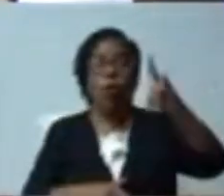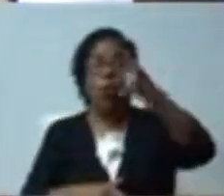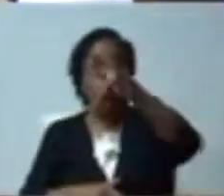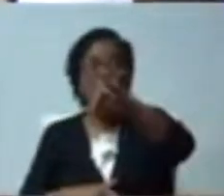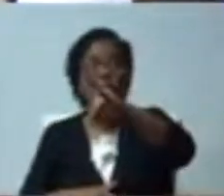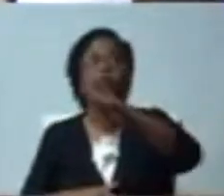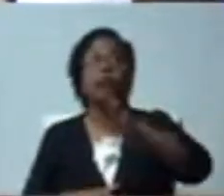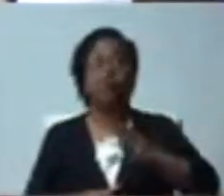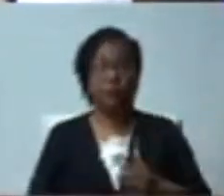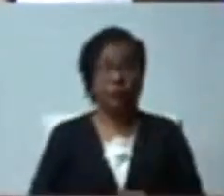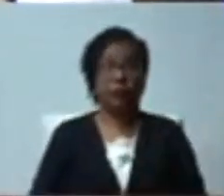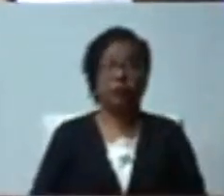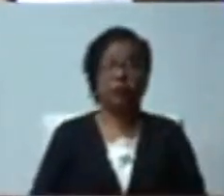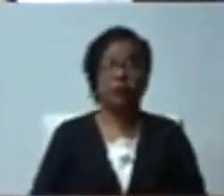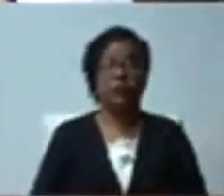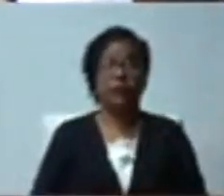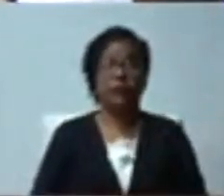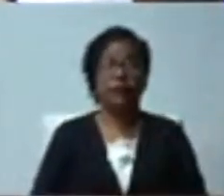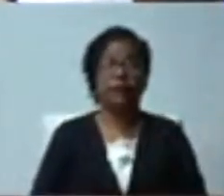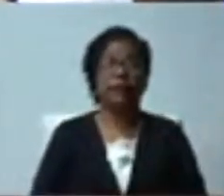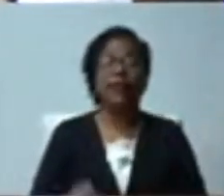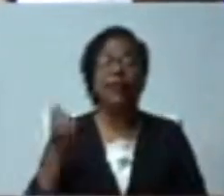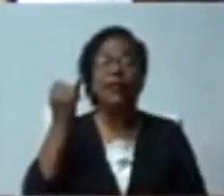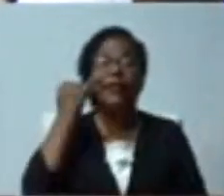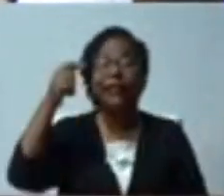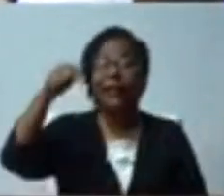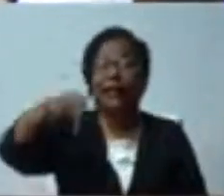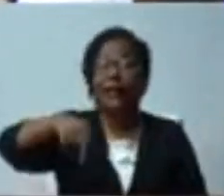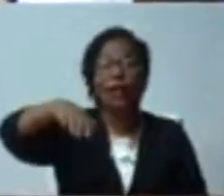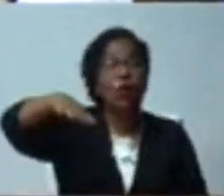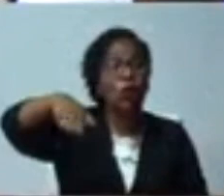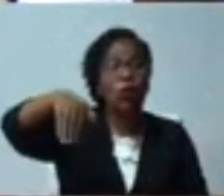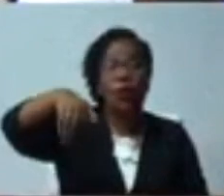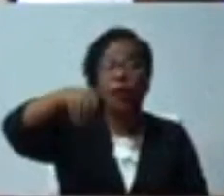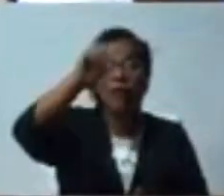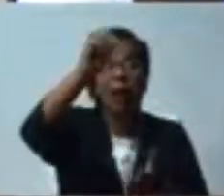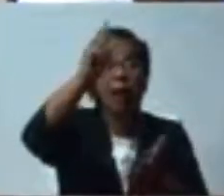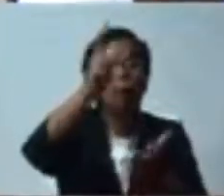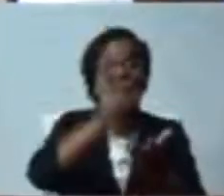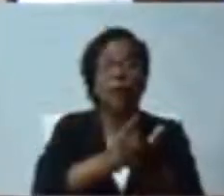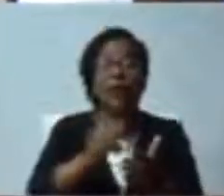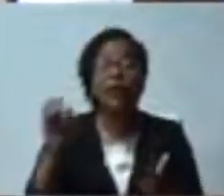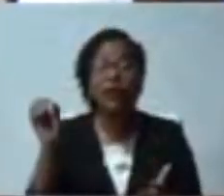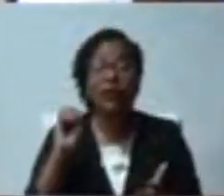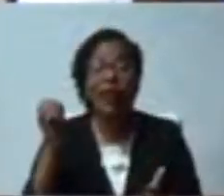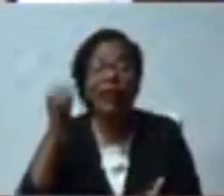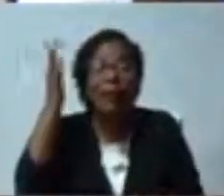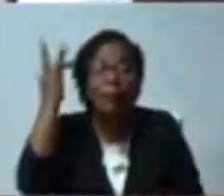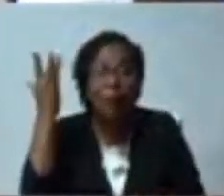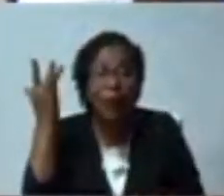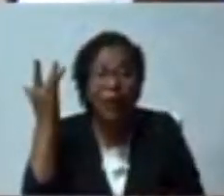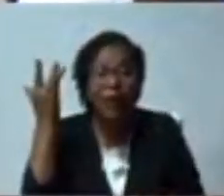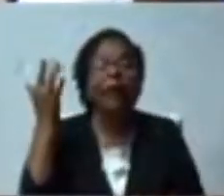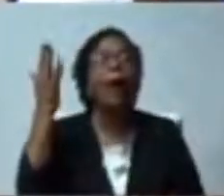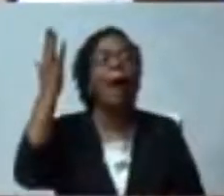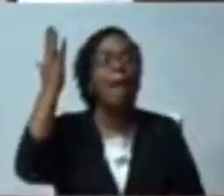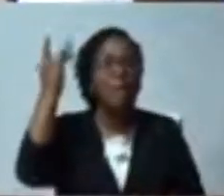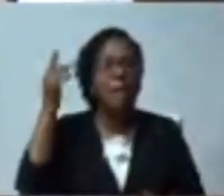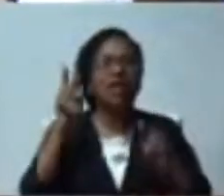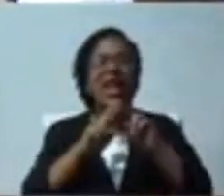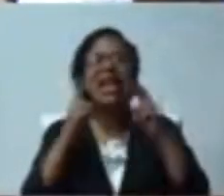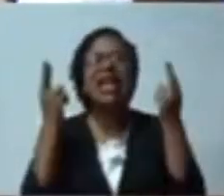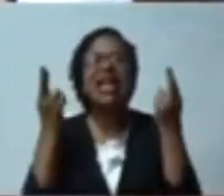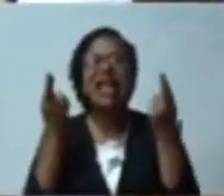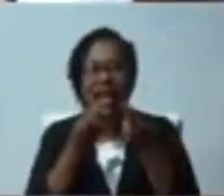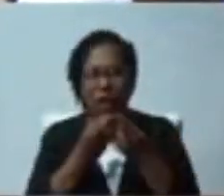si no se ha aprobado aquí todavía, o si no se ha conocido, es porque se estuvo haciendo consulta en todos los niveles para